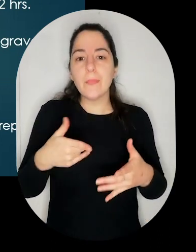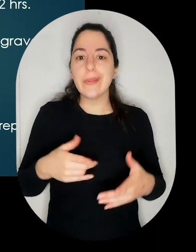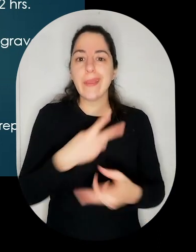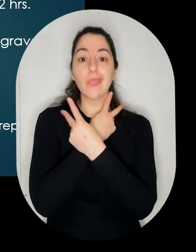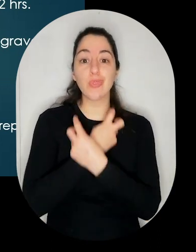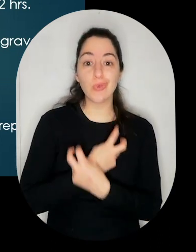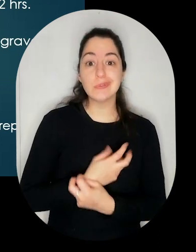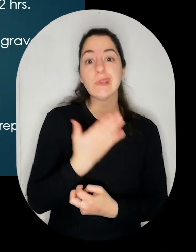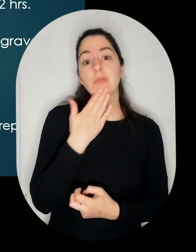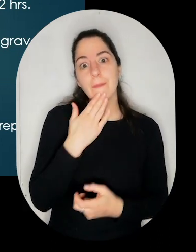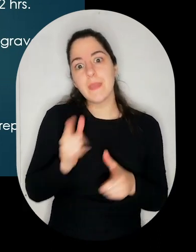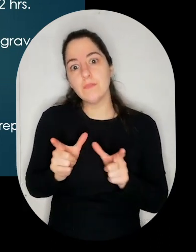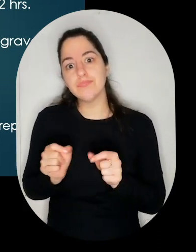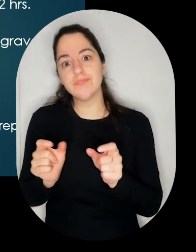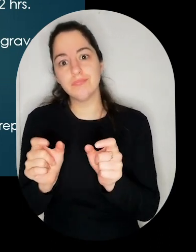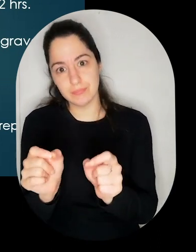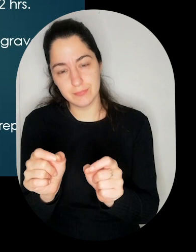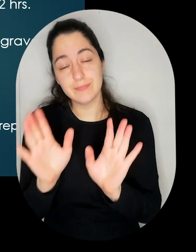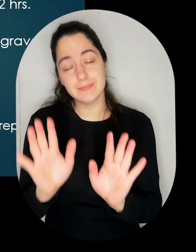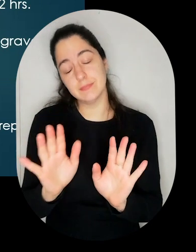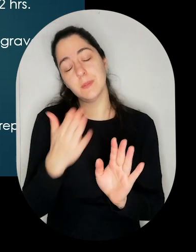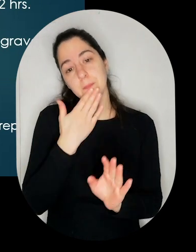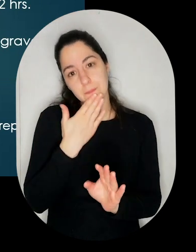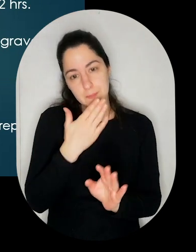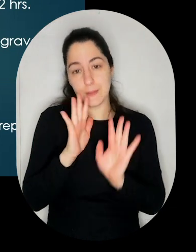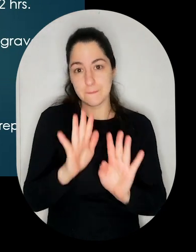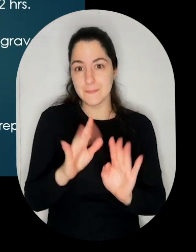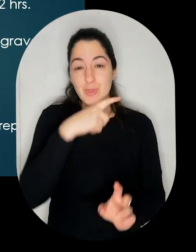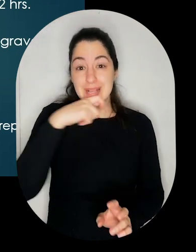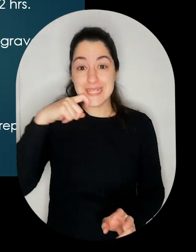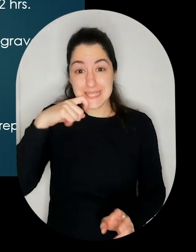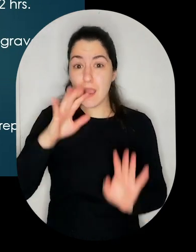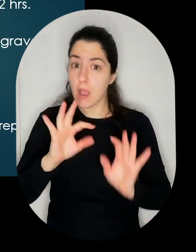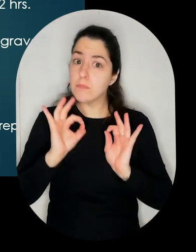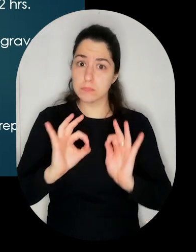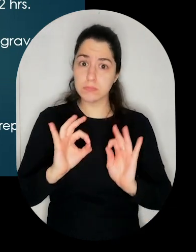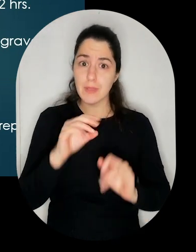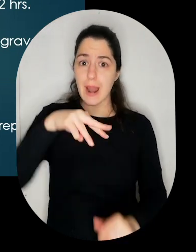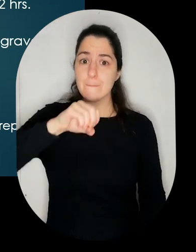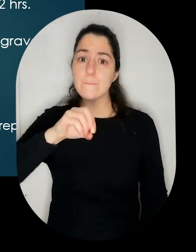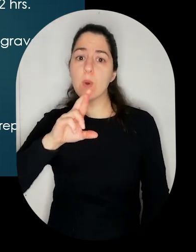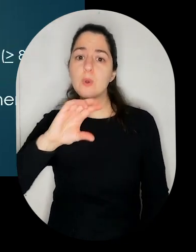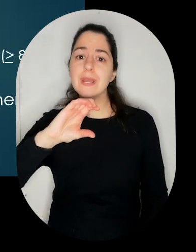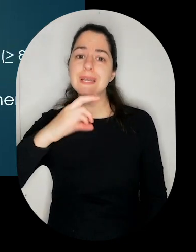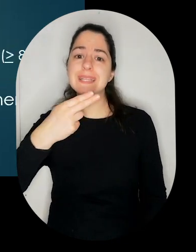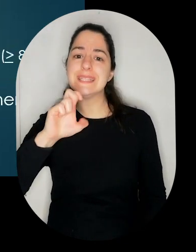verdad es que no sé si vale mucho la pena consumirla. ¿Sí? Morchela sí es muy sabrosa y en deshidratado es perfectamente segura.